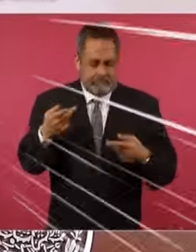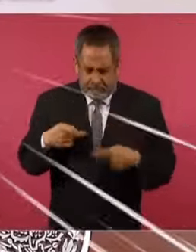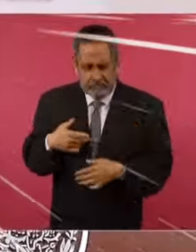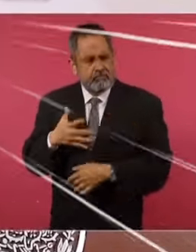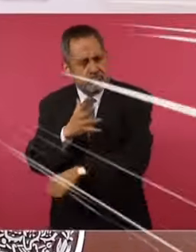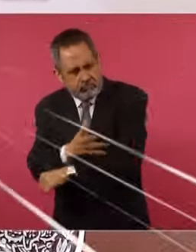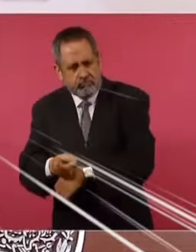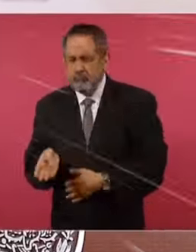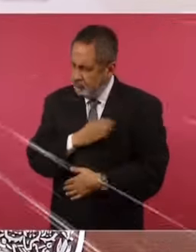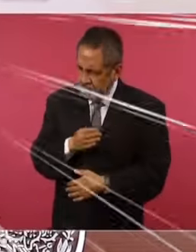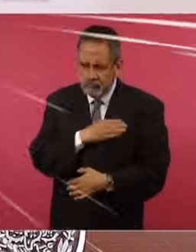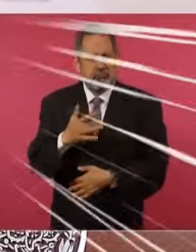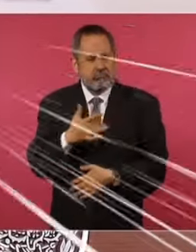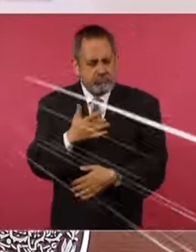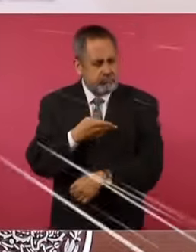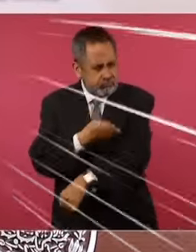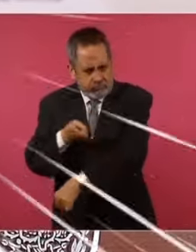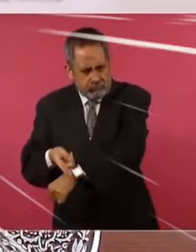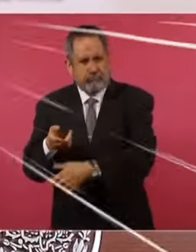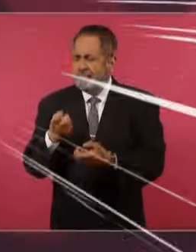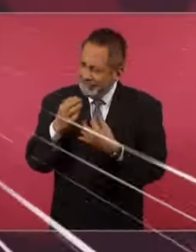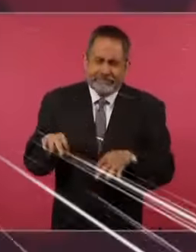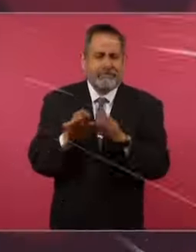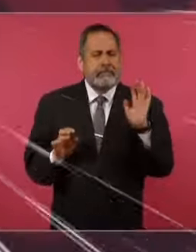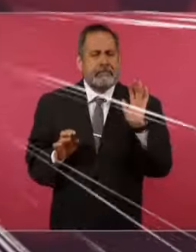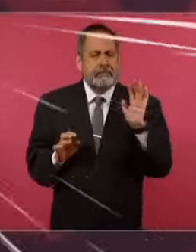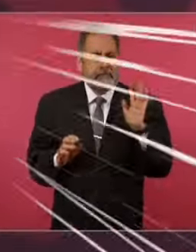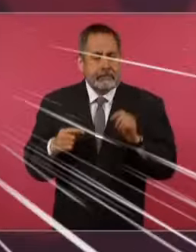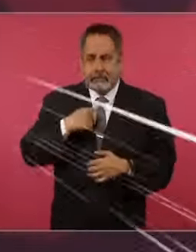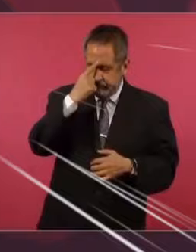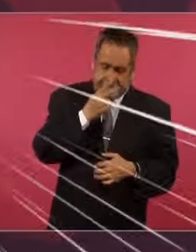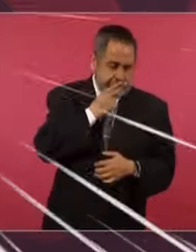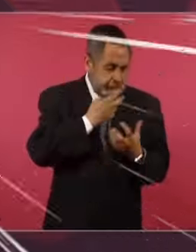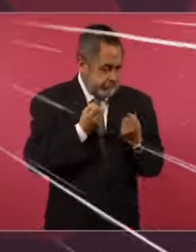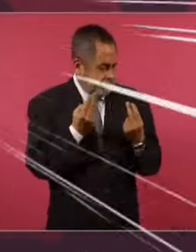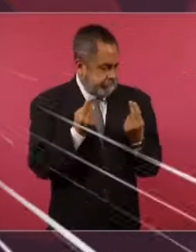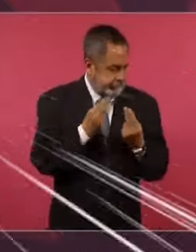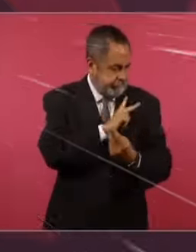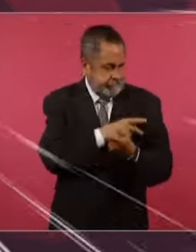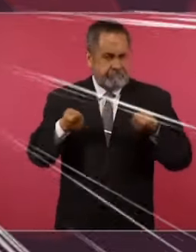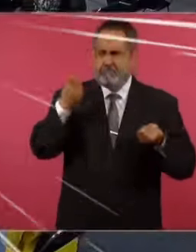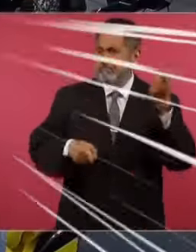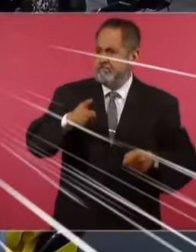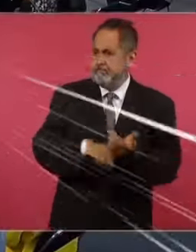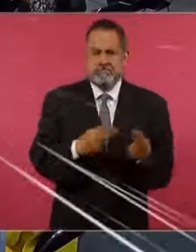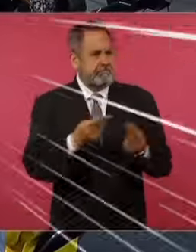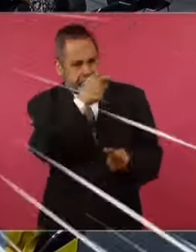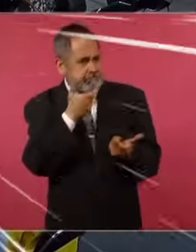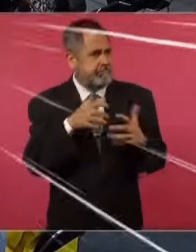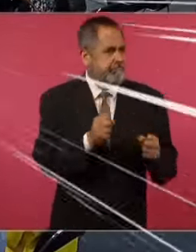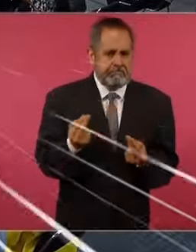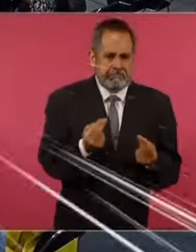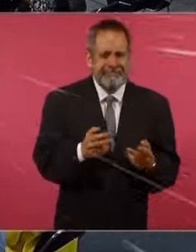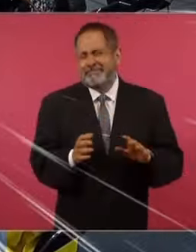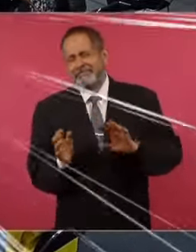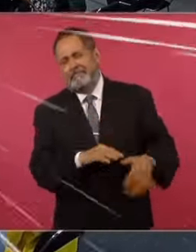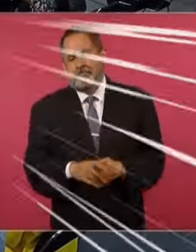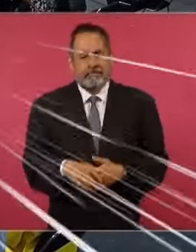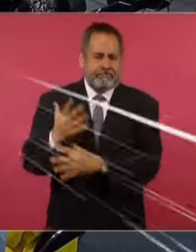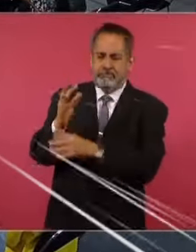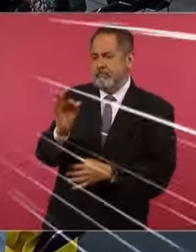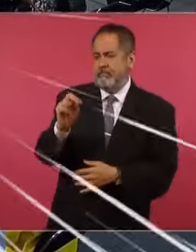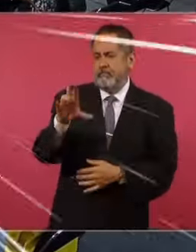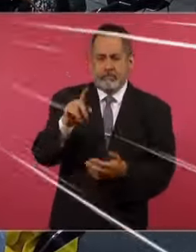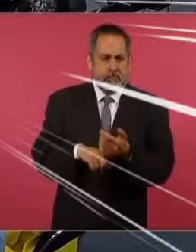ser buenos honestos y no tener mucho apego ni al poder ni al dinero lo que decía San